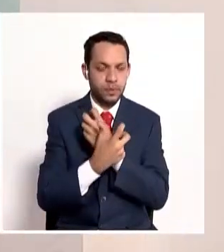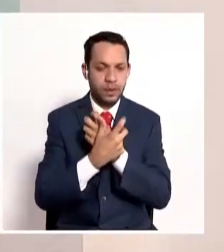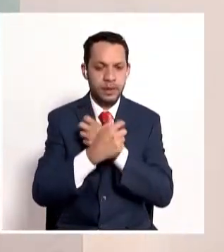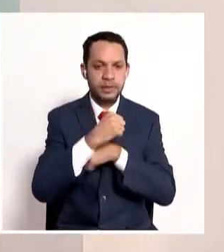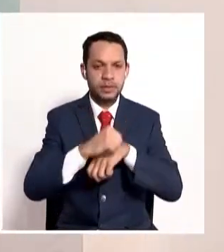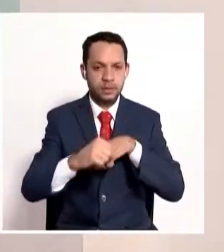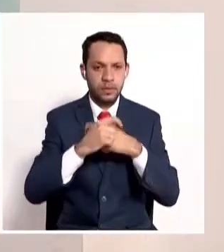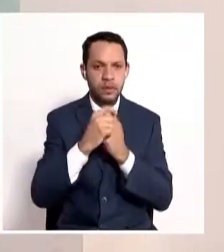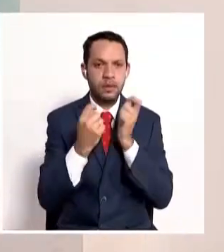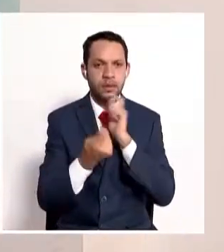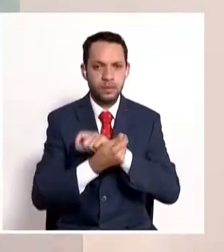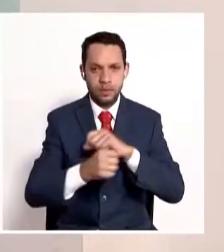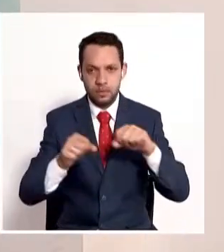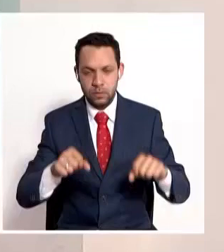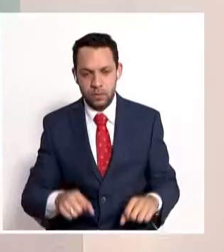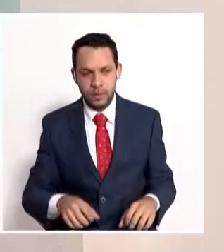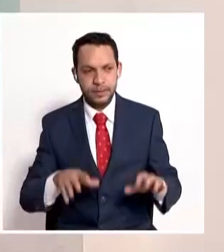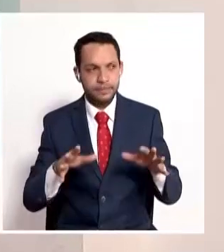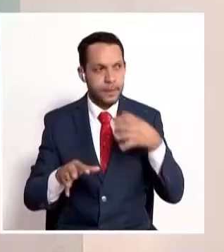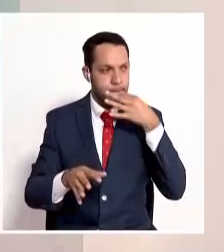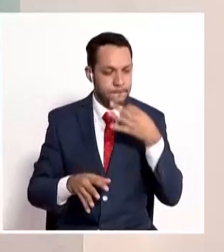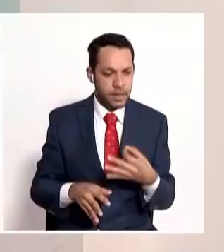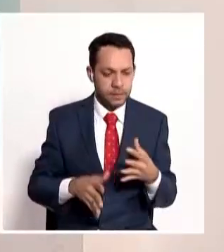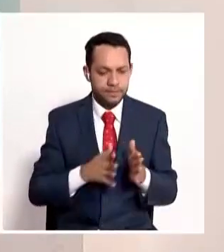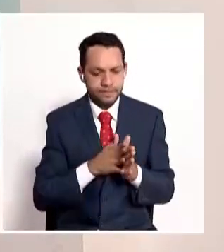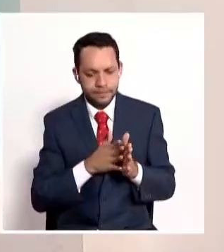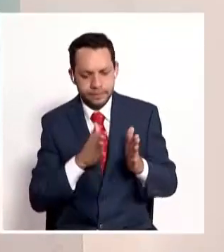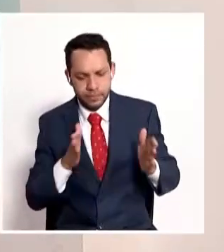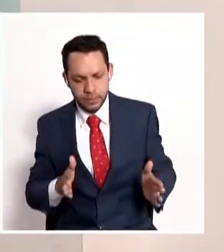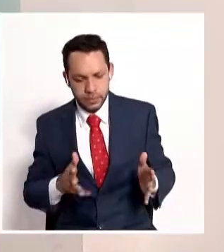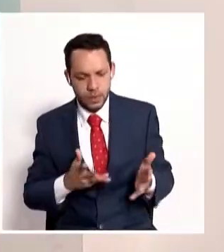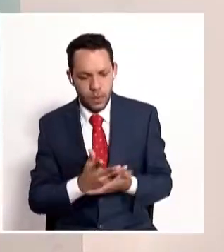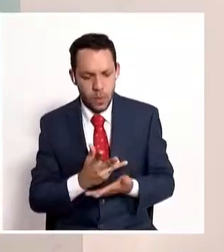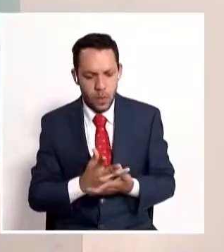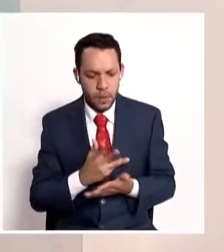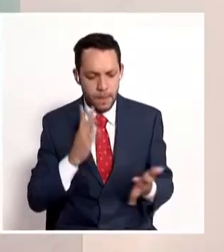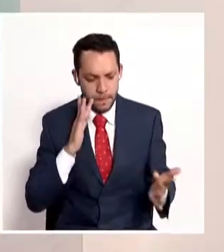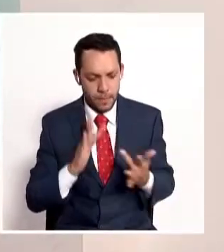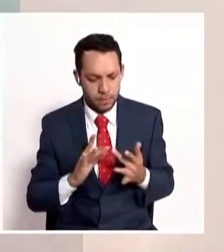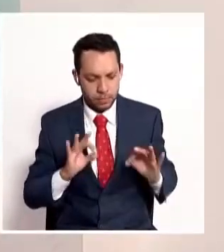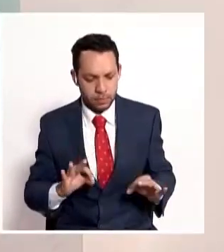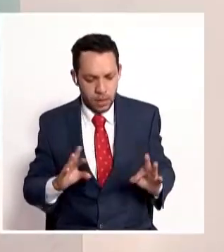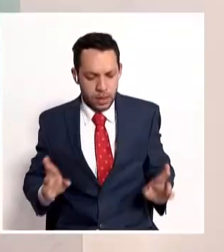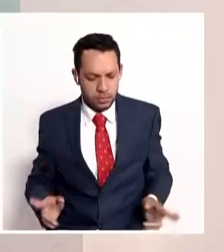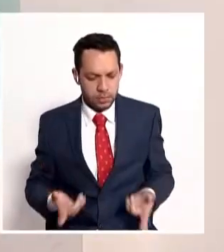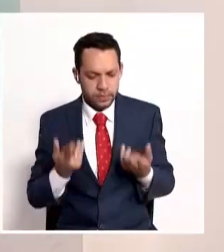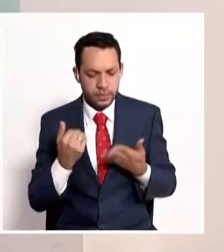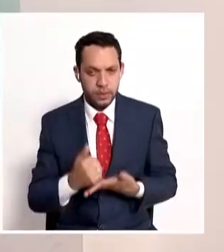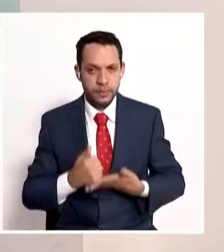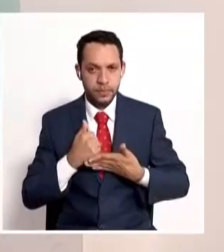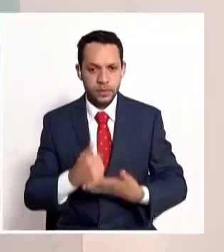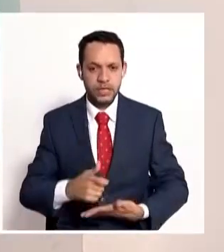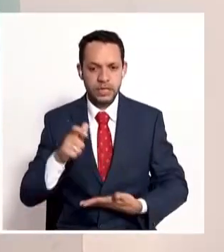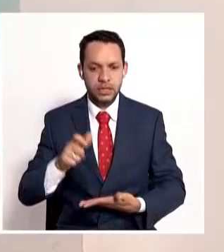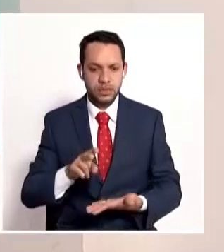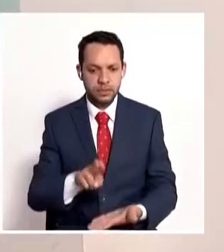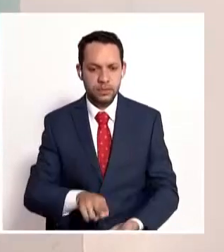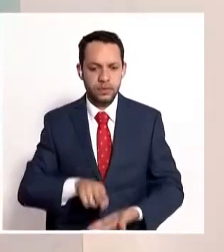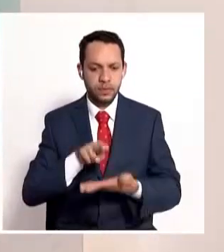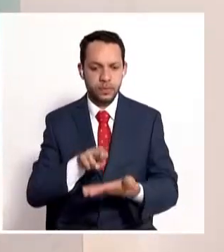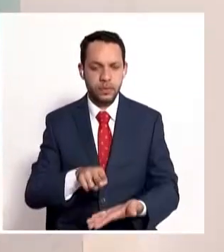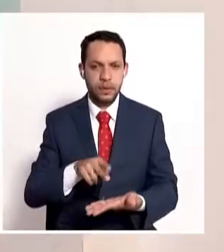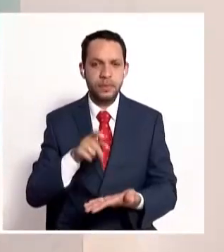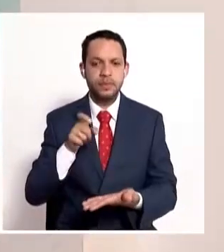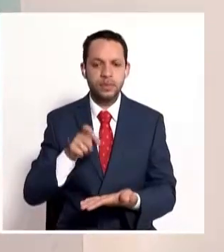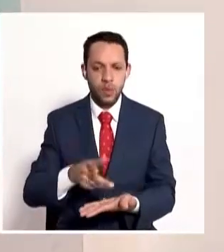totalmente que realmente lo que hace uno en esos procesos es hacer un buen digamos que una buena rehabilitación para evitar